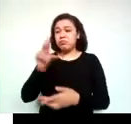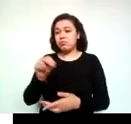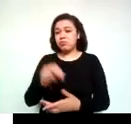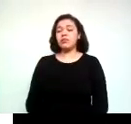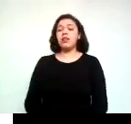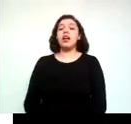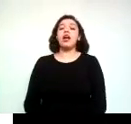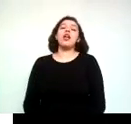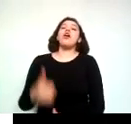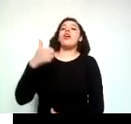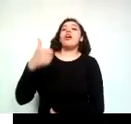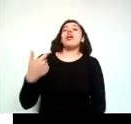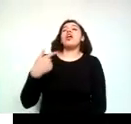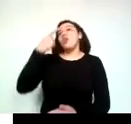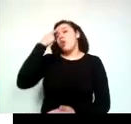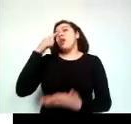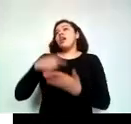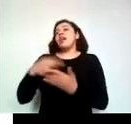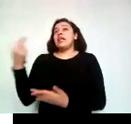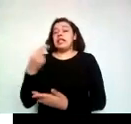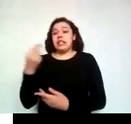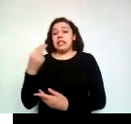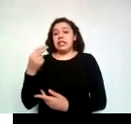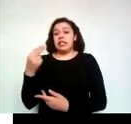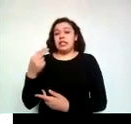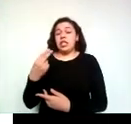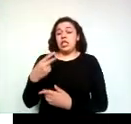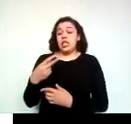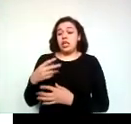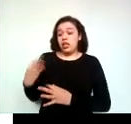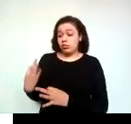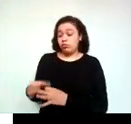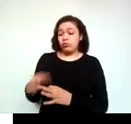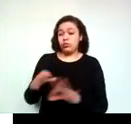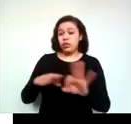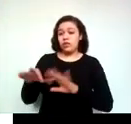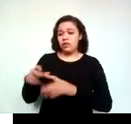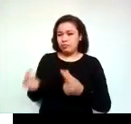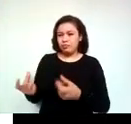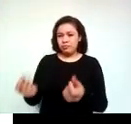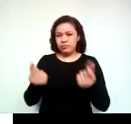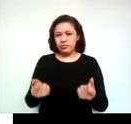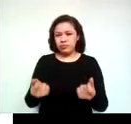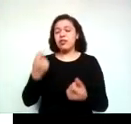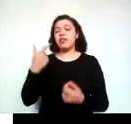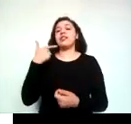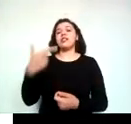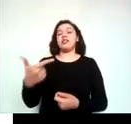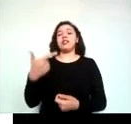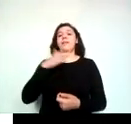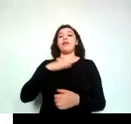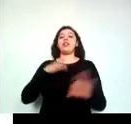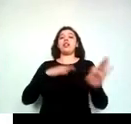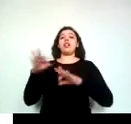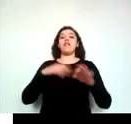6. Considero que es necesario mantener un ritmo de trabajo acelerado. 7. Mi trabajo